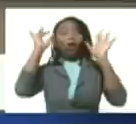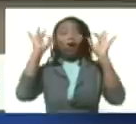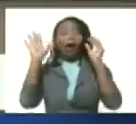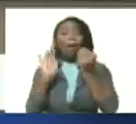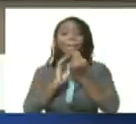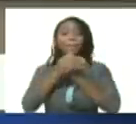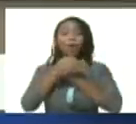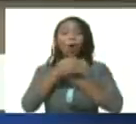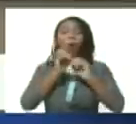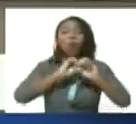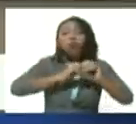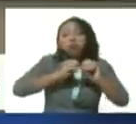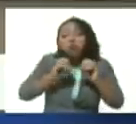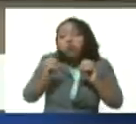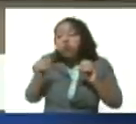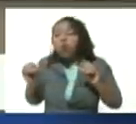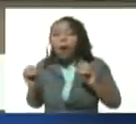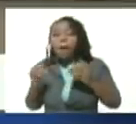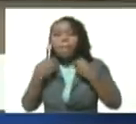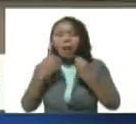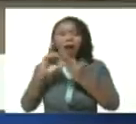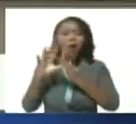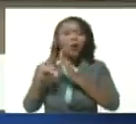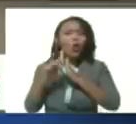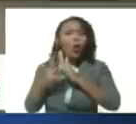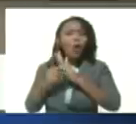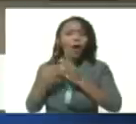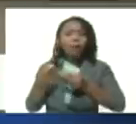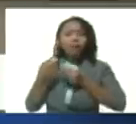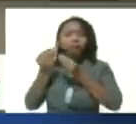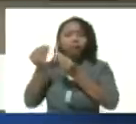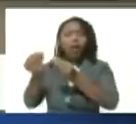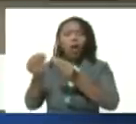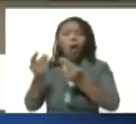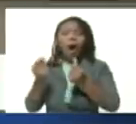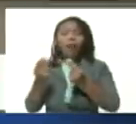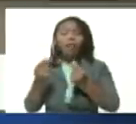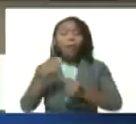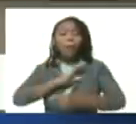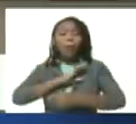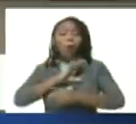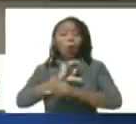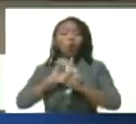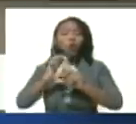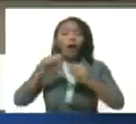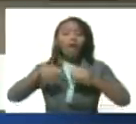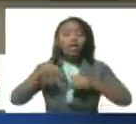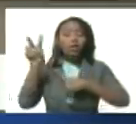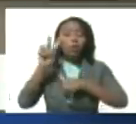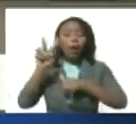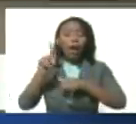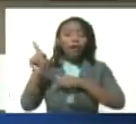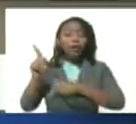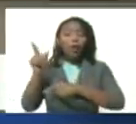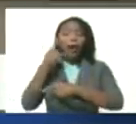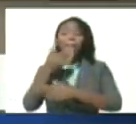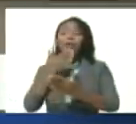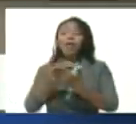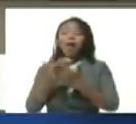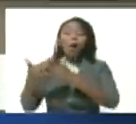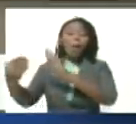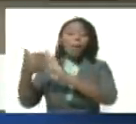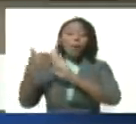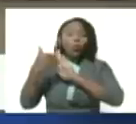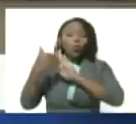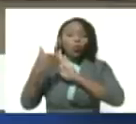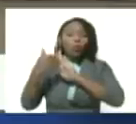una organización criminal para robar y entregar los activos del pueblo venezolano, fueron los que pidieron sanciones